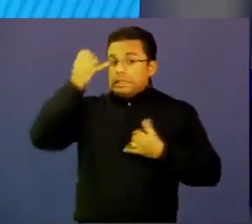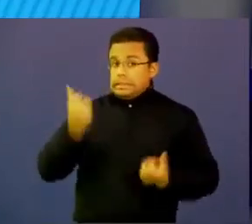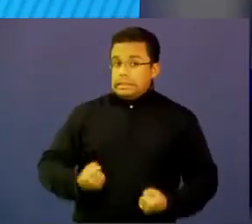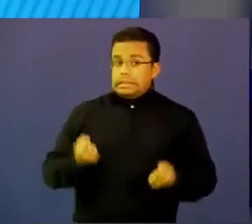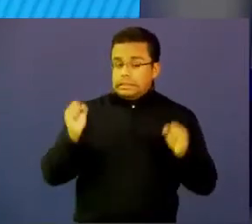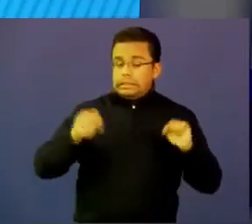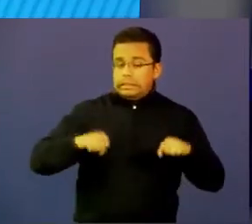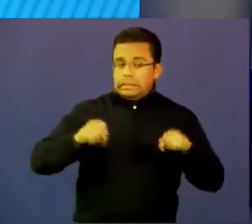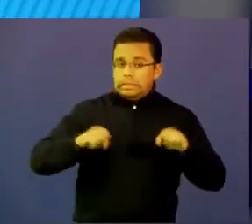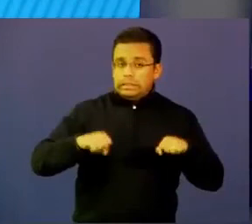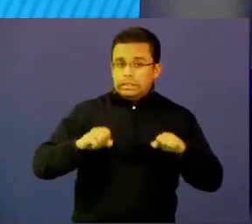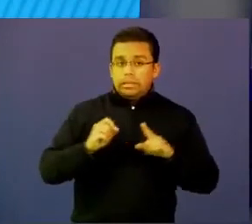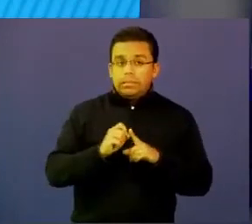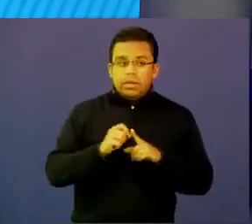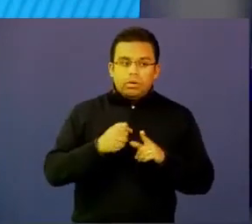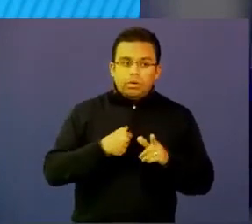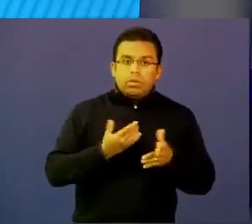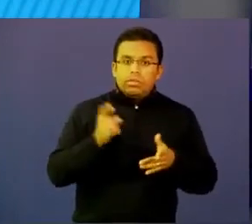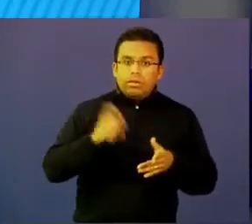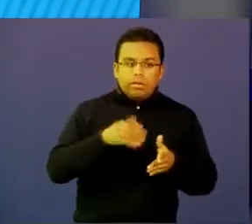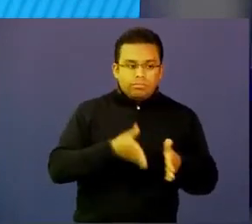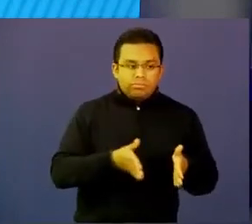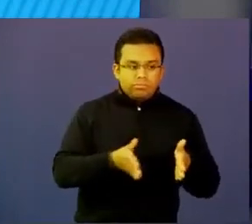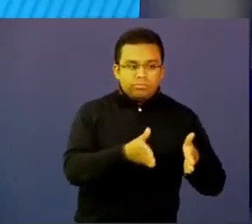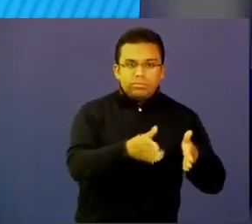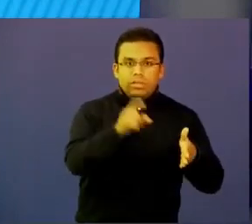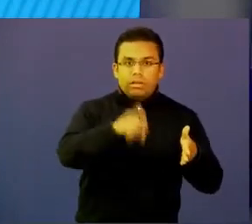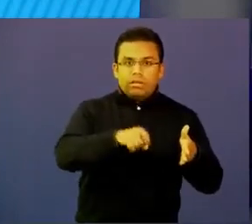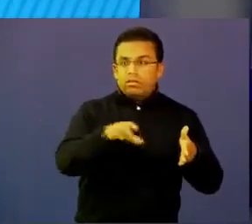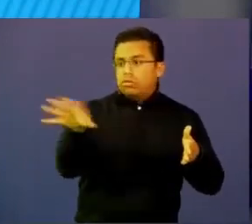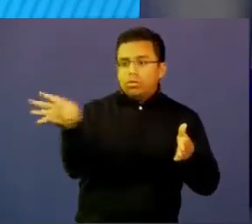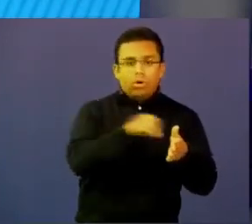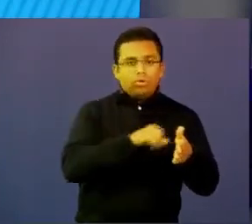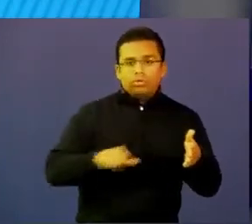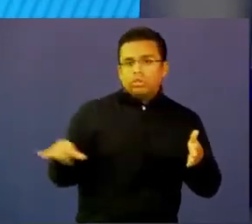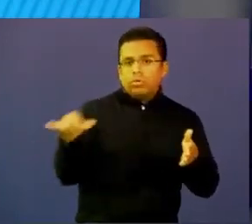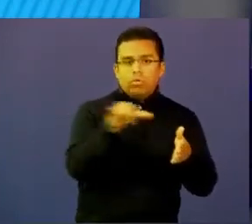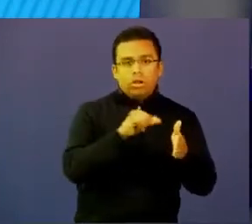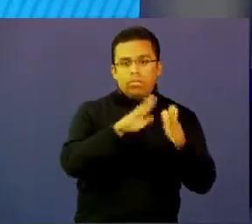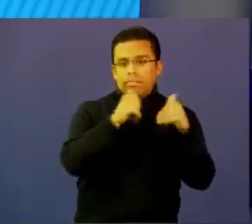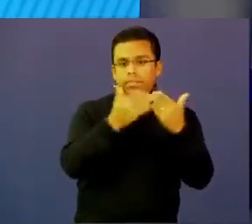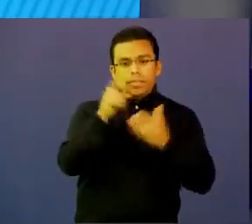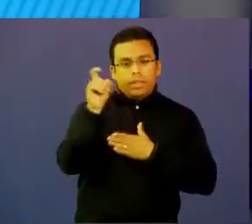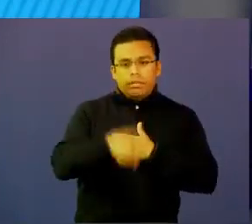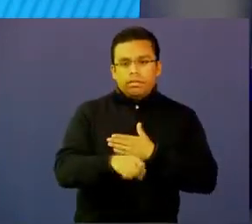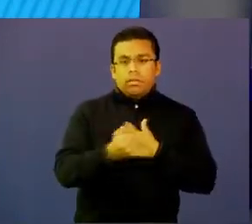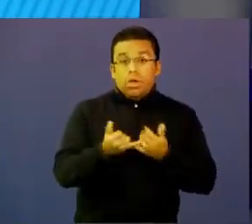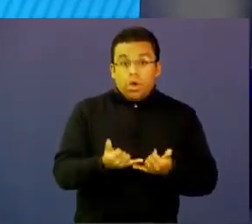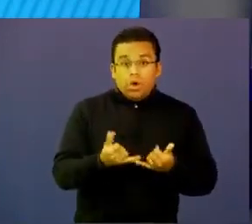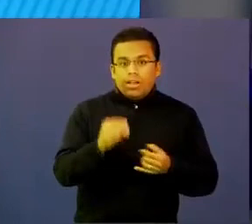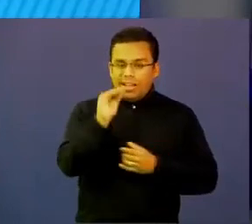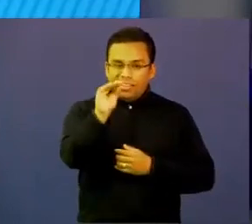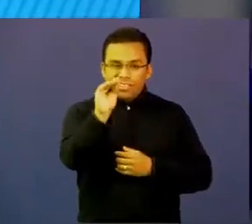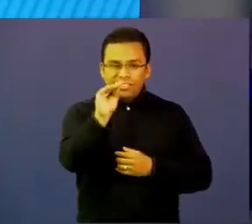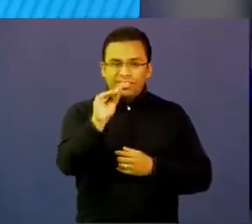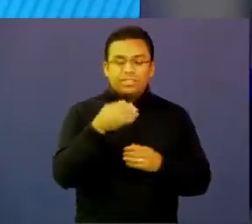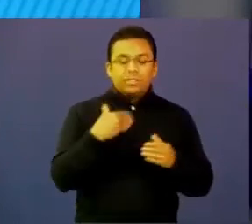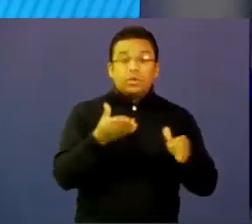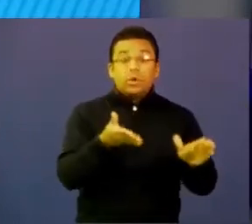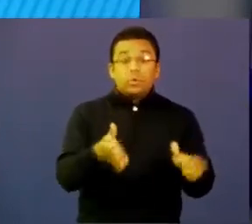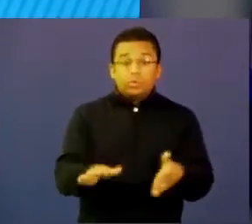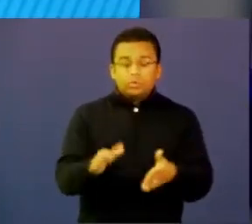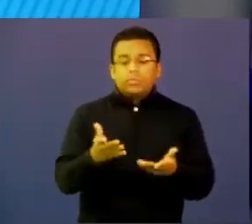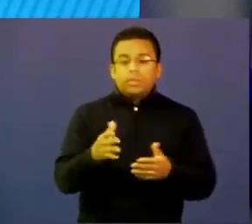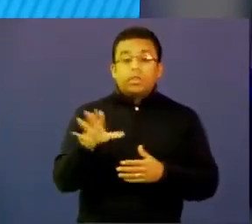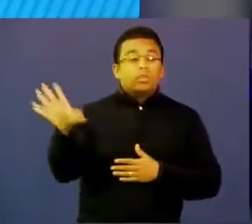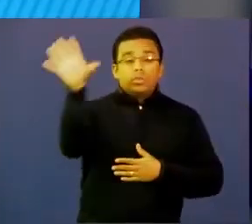implementar herramientas de prevención es el camino que todavía tenemos que recorrer en todos los colegios. Tenemos en este momento un concurso, voy a aprovechar para decirlo, en todos los colegios del